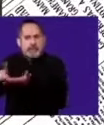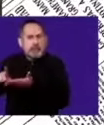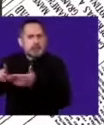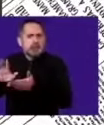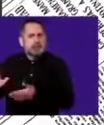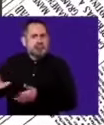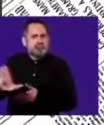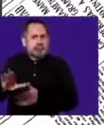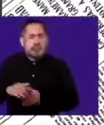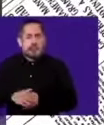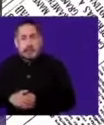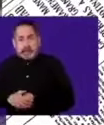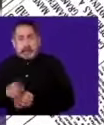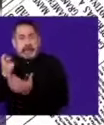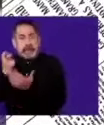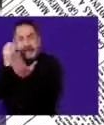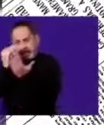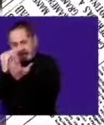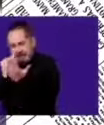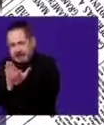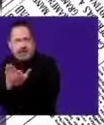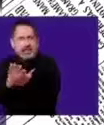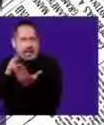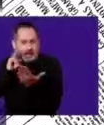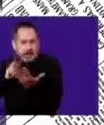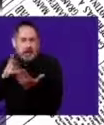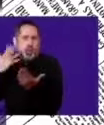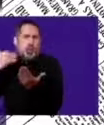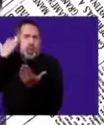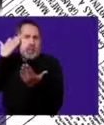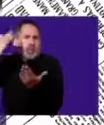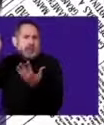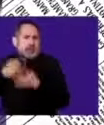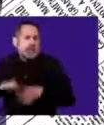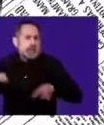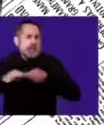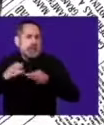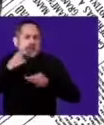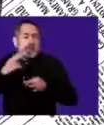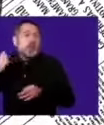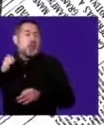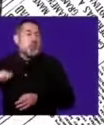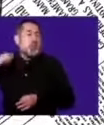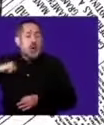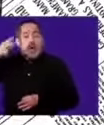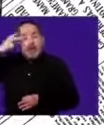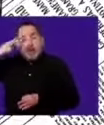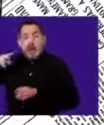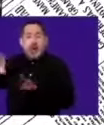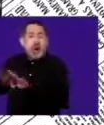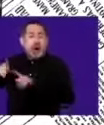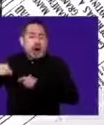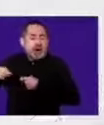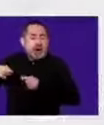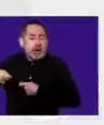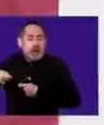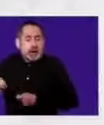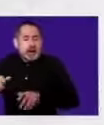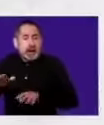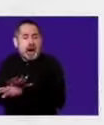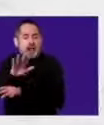derechos de las personas. Estos documentos dan contexto a periodos relevantes y transiciones históricas en México.